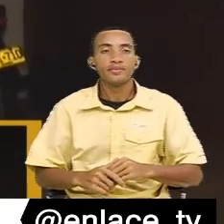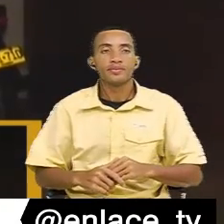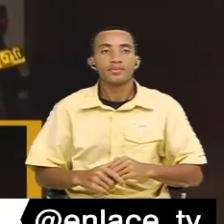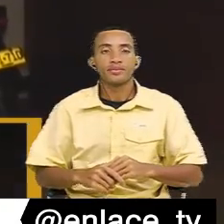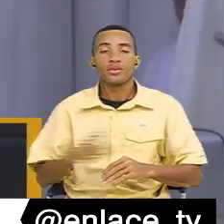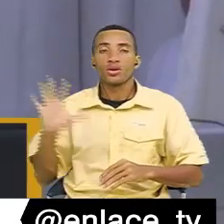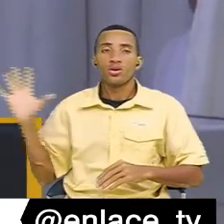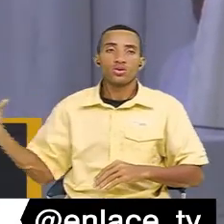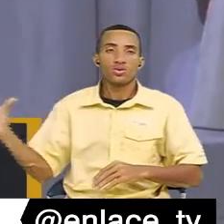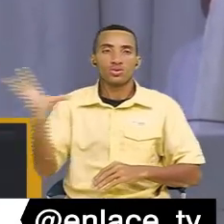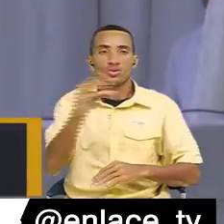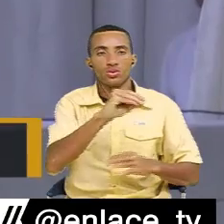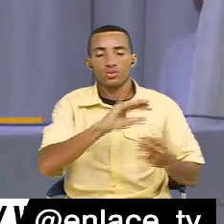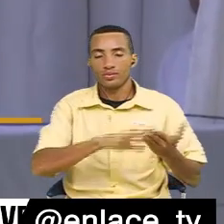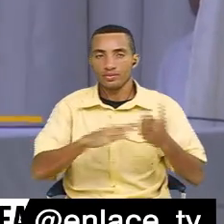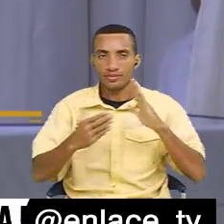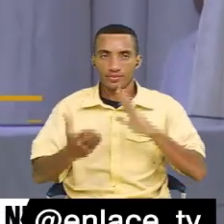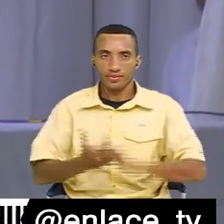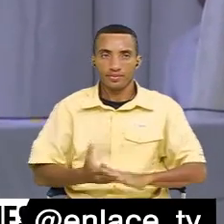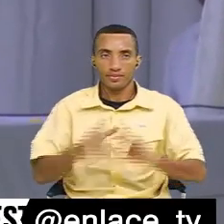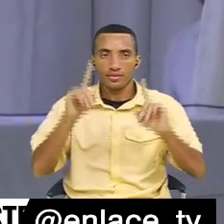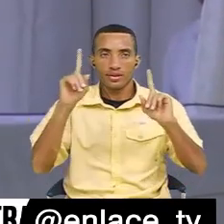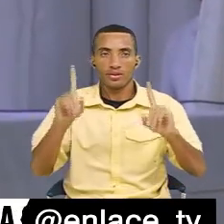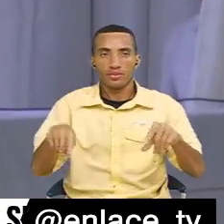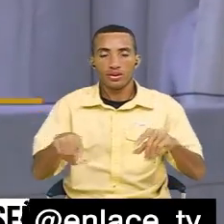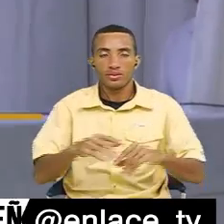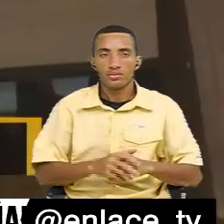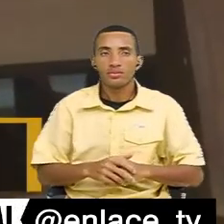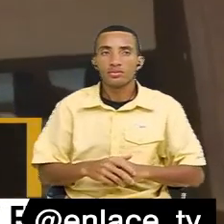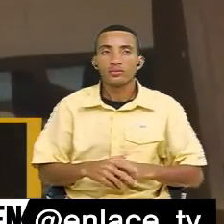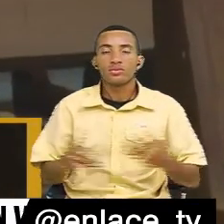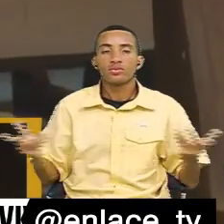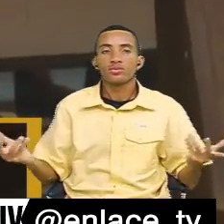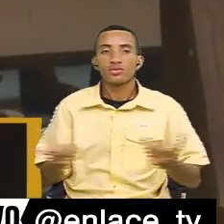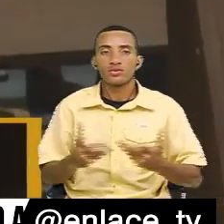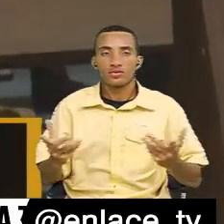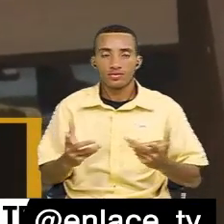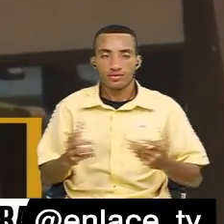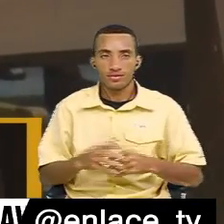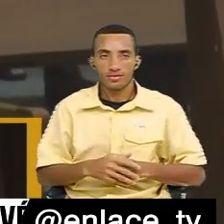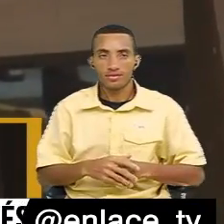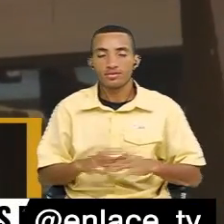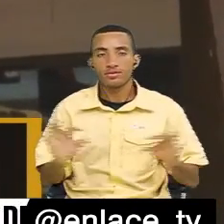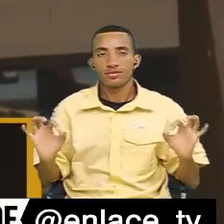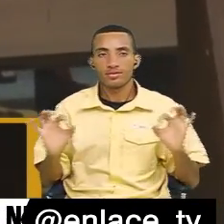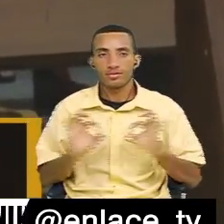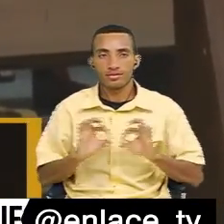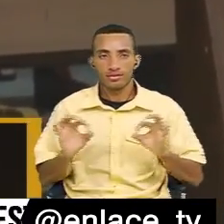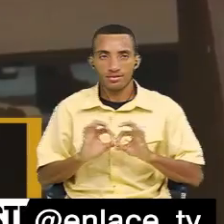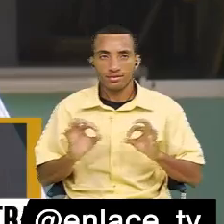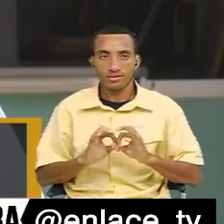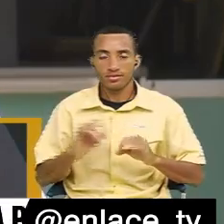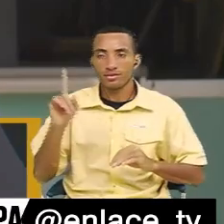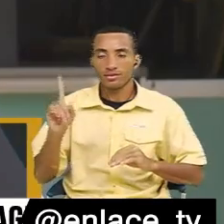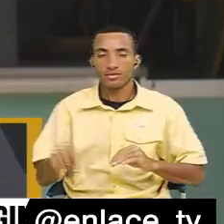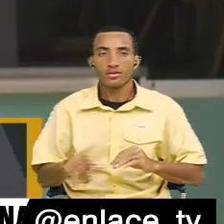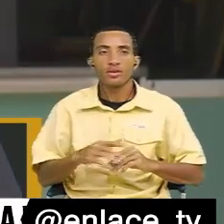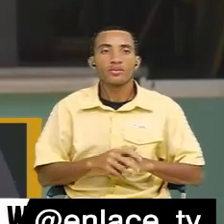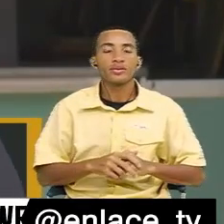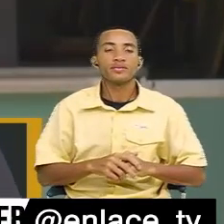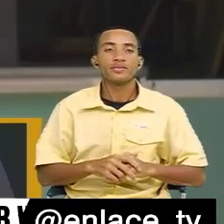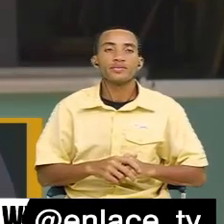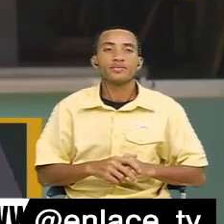de la iglesia Nuestra Señora del Carmen del barrio Palmira llevarán a cabo una novena en honor a su patrona, la Virgen del Carmen. La novena